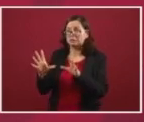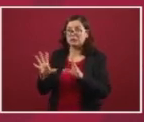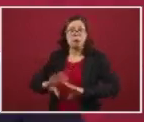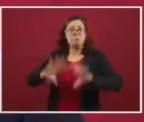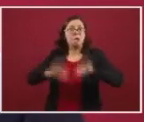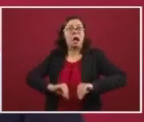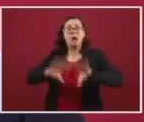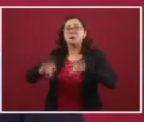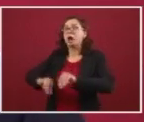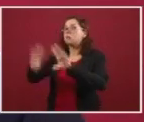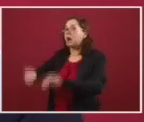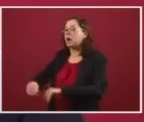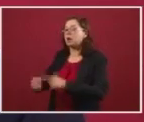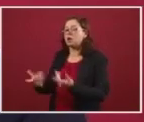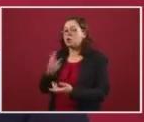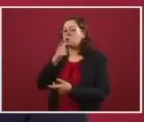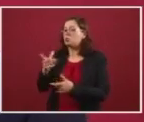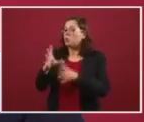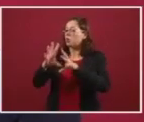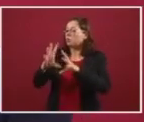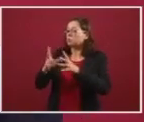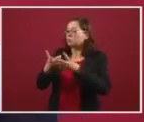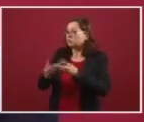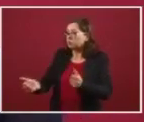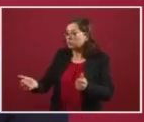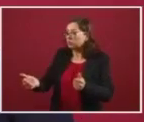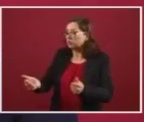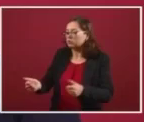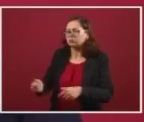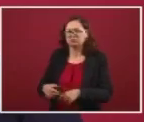apagones. La respuesta de los técnicos, no,